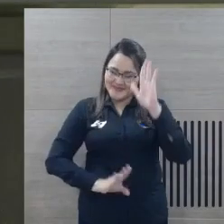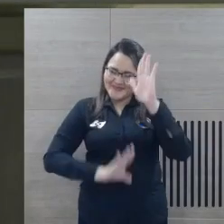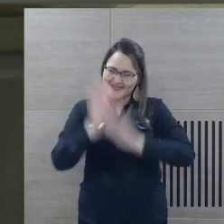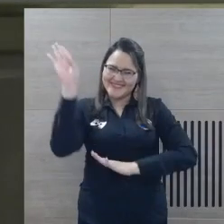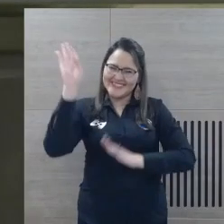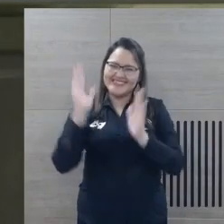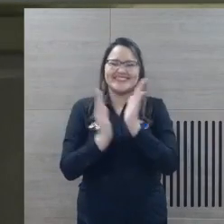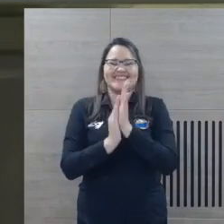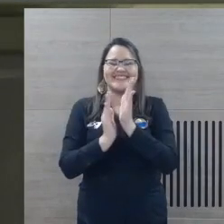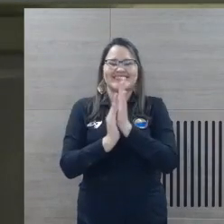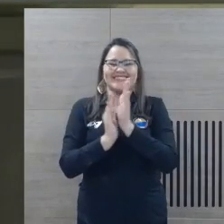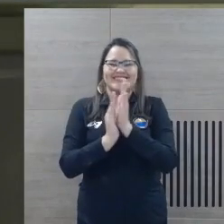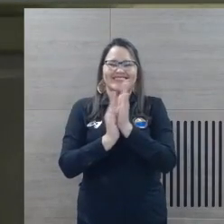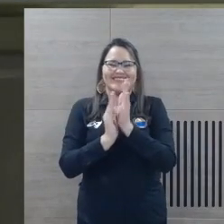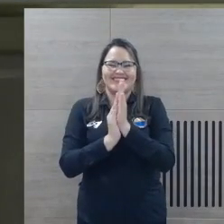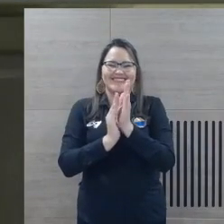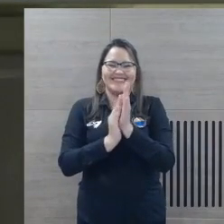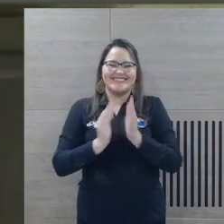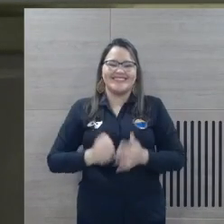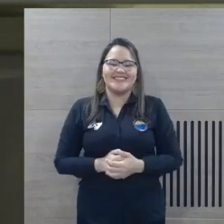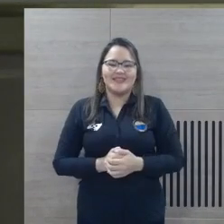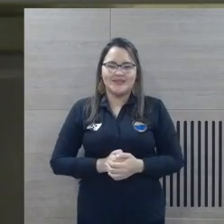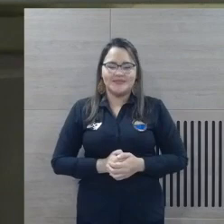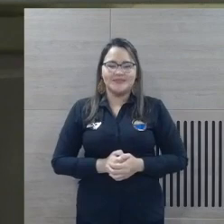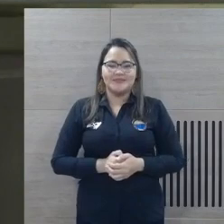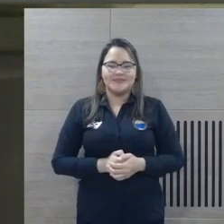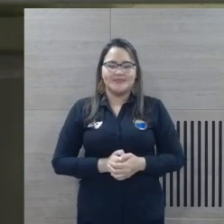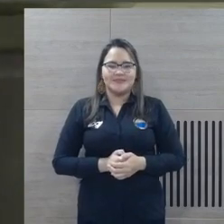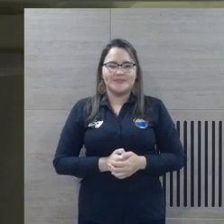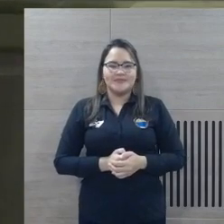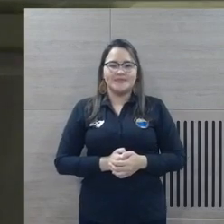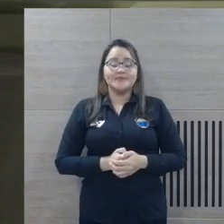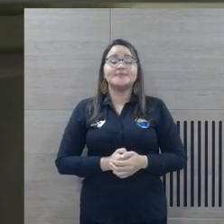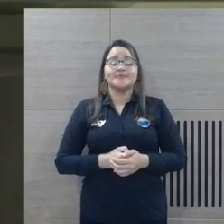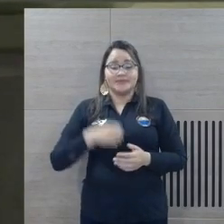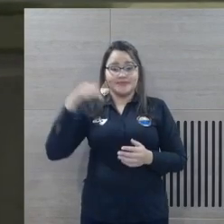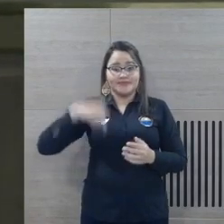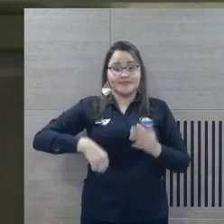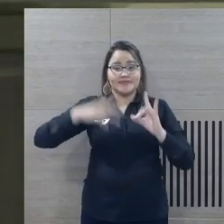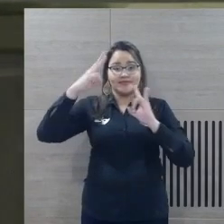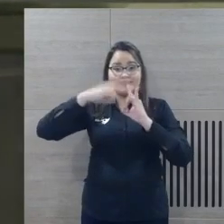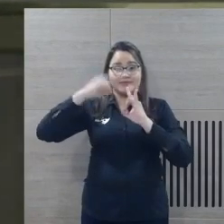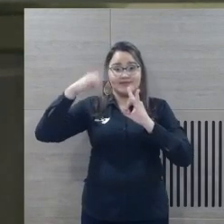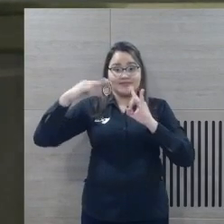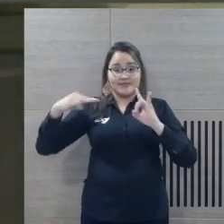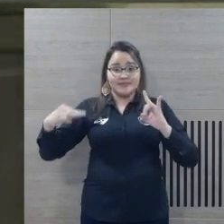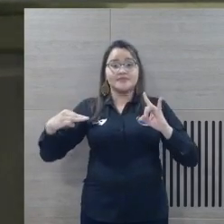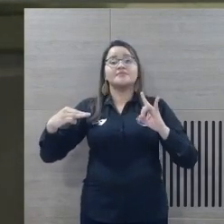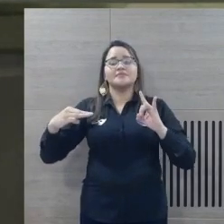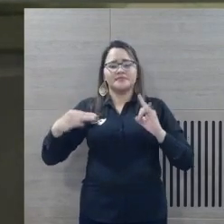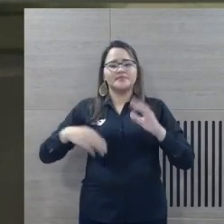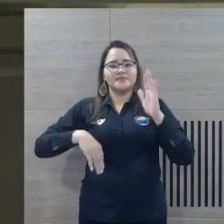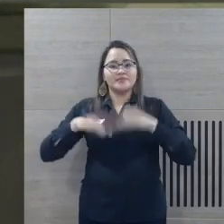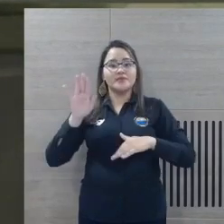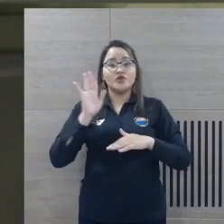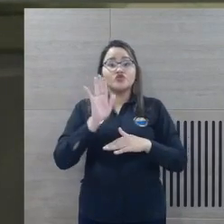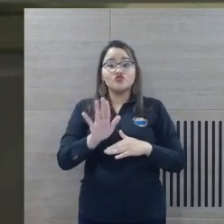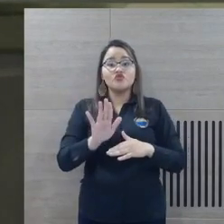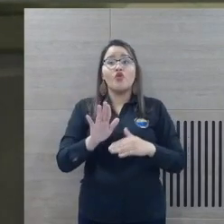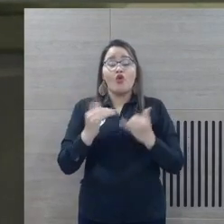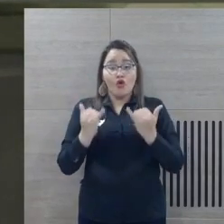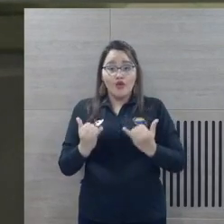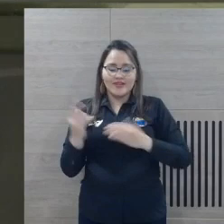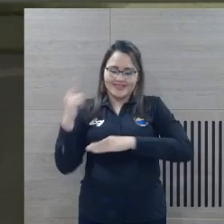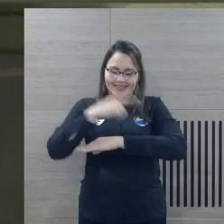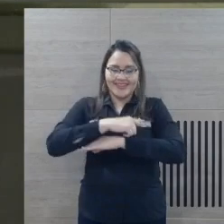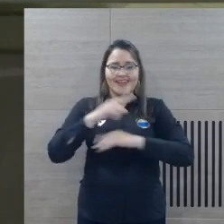La Universidad del Magdalena, en esta ceremonia especial de graduación, también hace un reconocimiento especial a los mejores estudiantes de las pruebas Saber